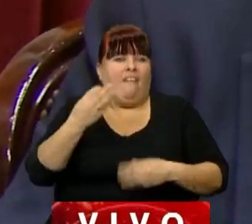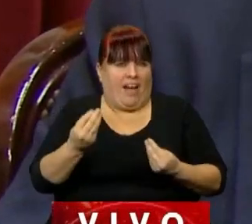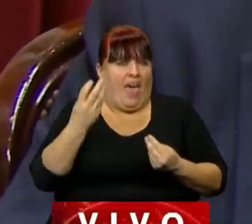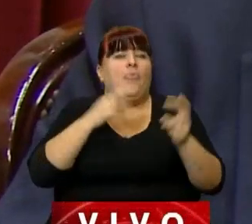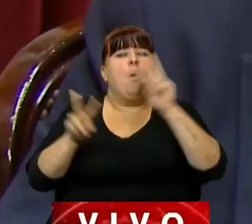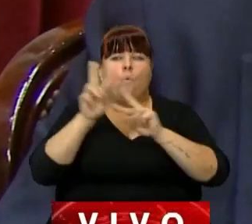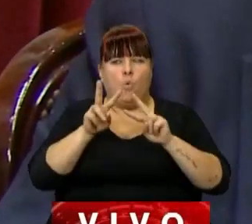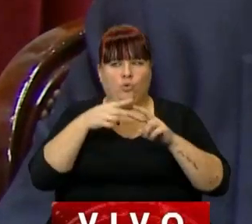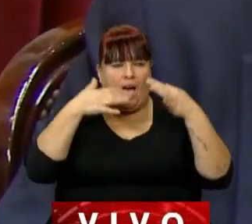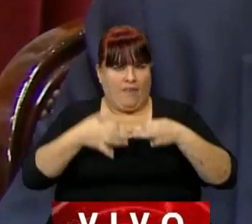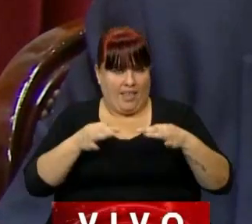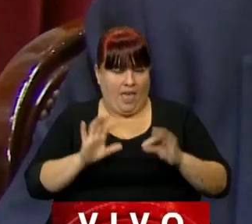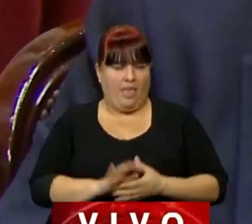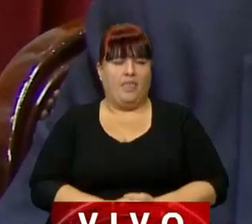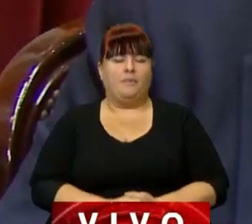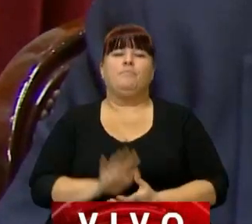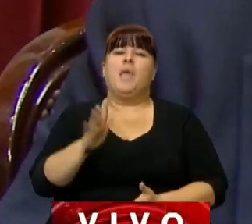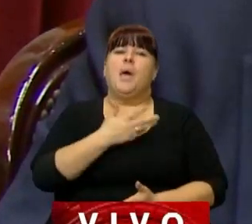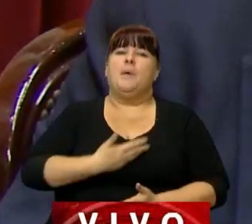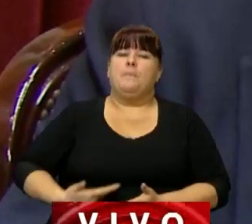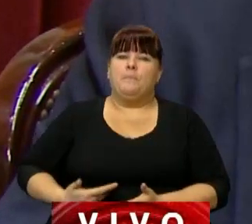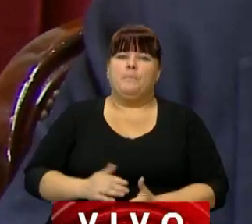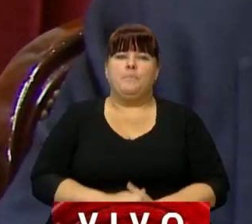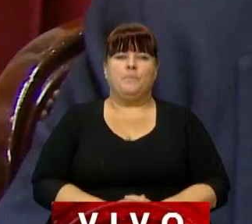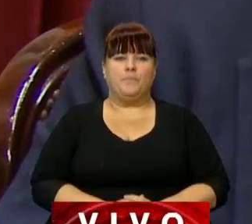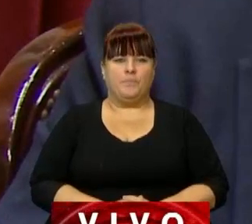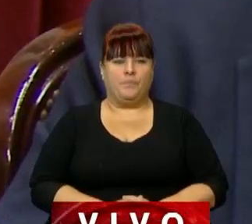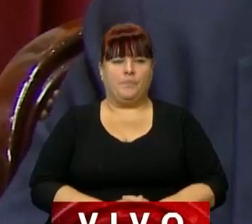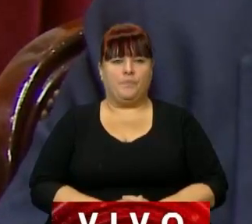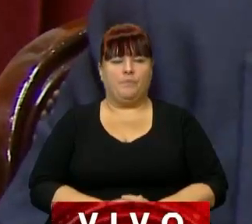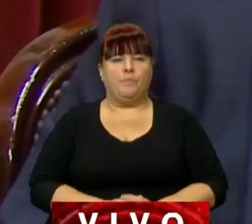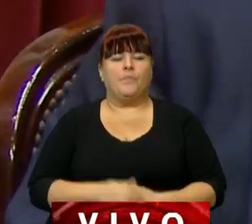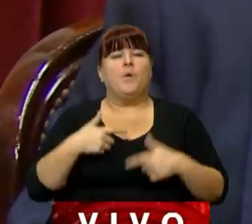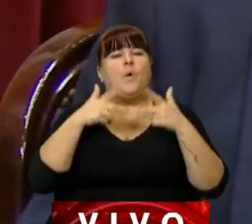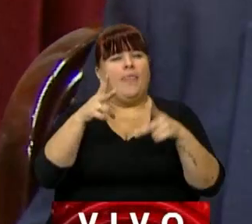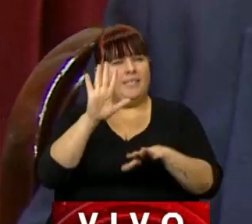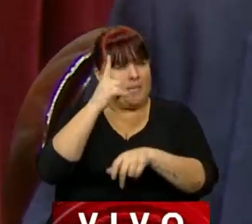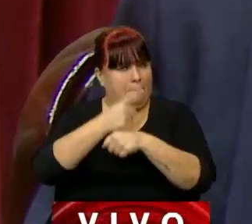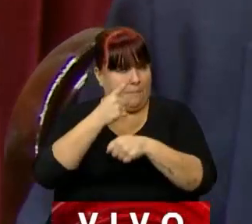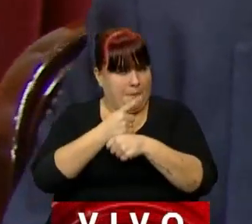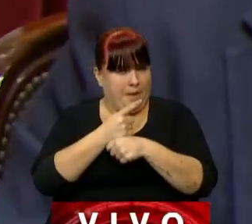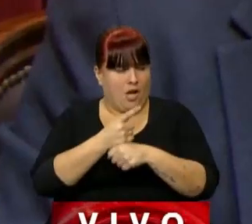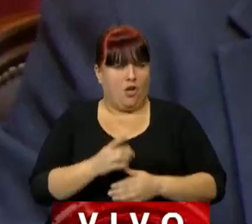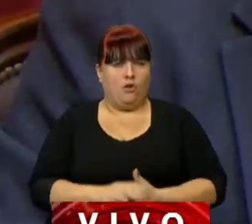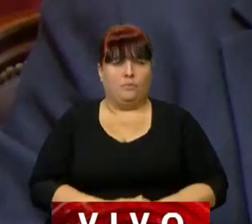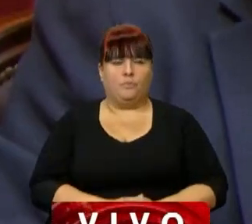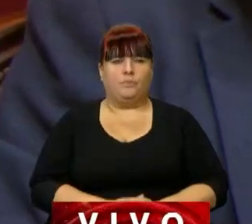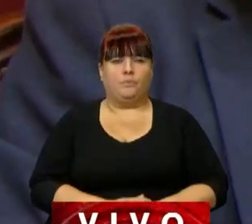tenemos que buscar. Señor presidente, quiero decirle en primer lugar